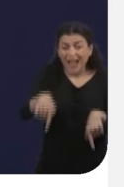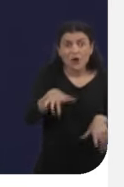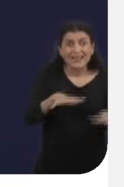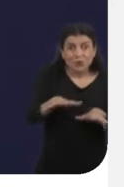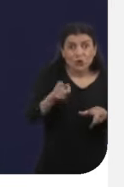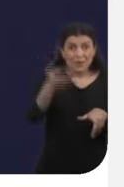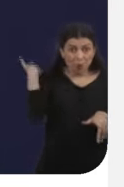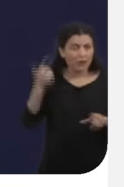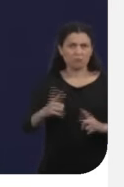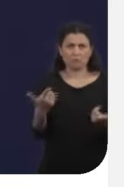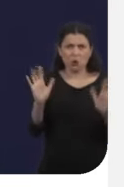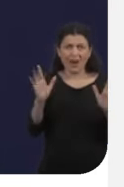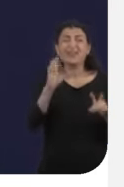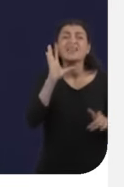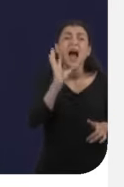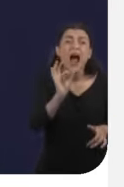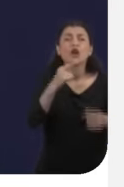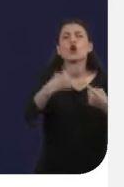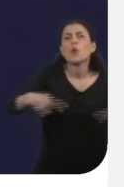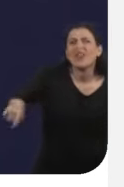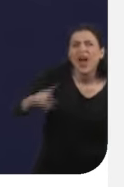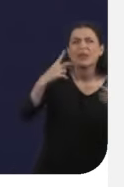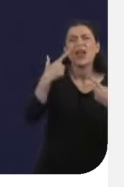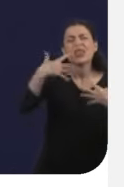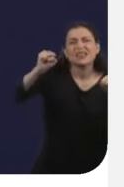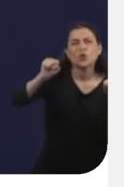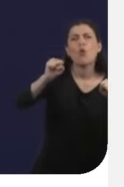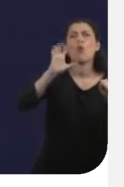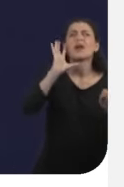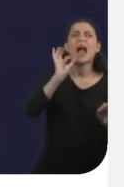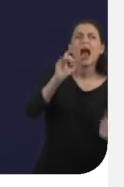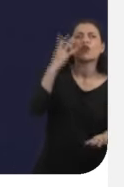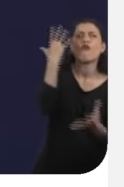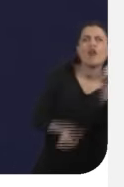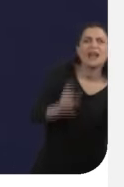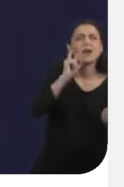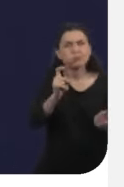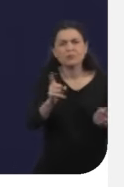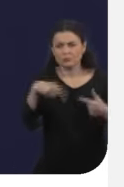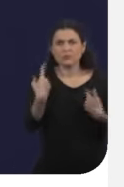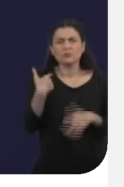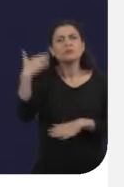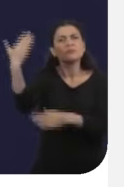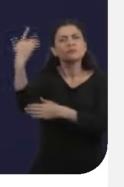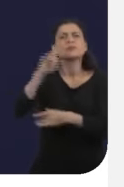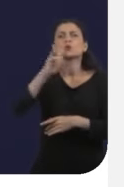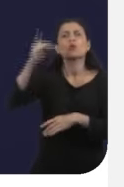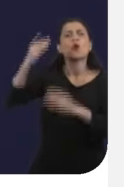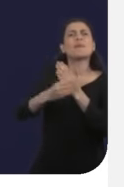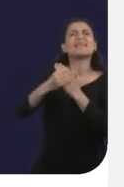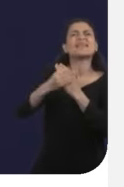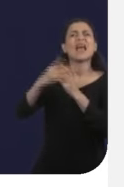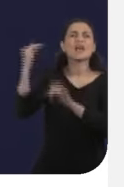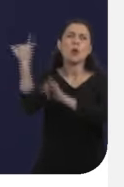pero si hay Alguna novedad Por supuesto que se los vamos a el Ministerio mismo se los va a comunicar no no seré yo será el propio ministerio y las actuaciones del